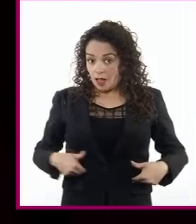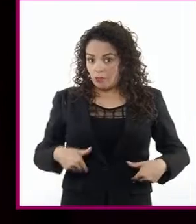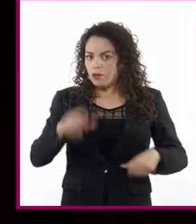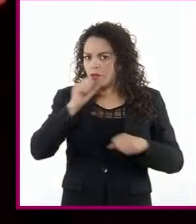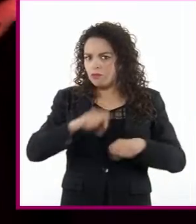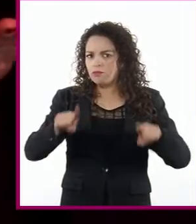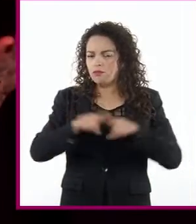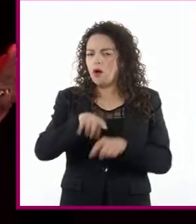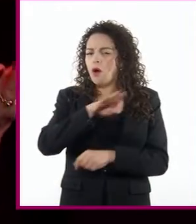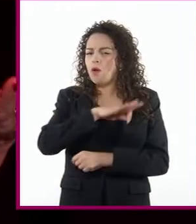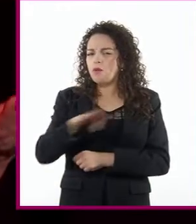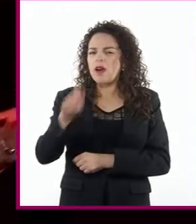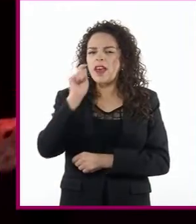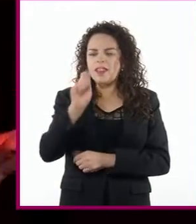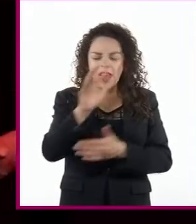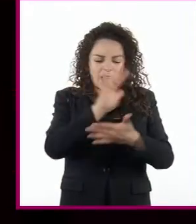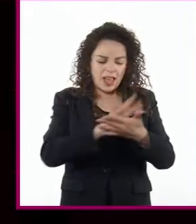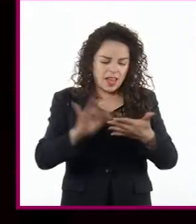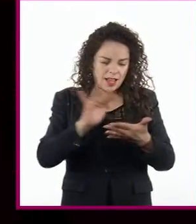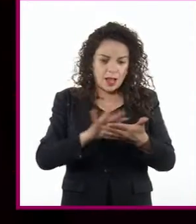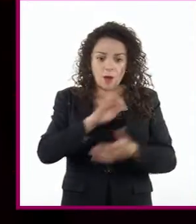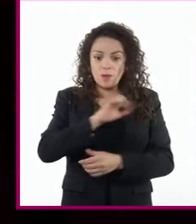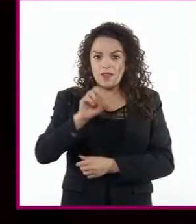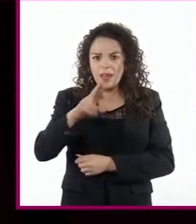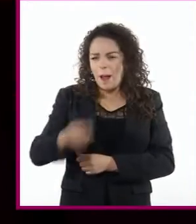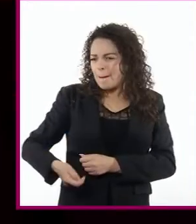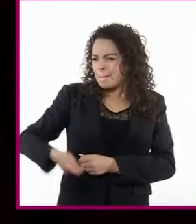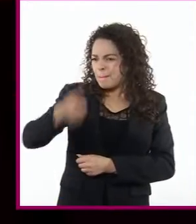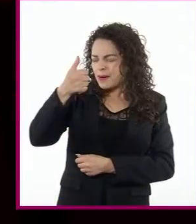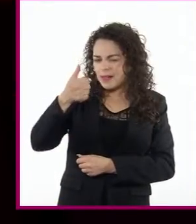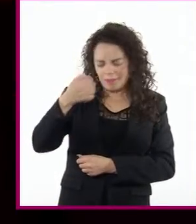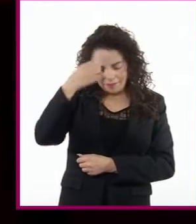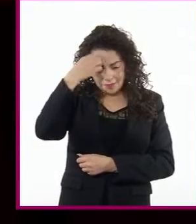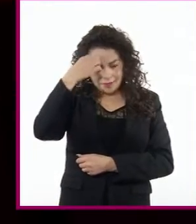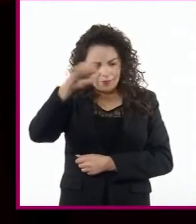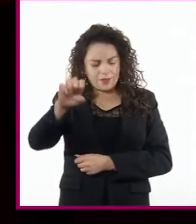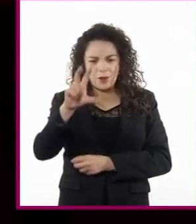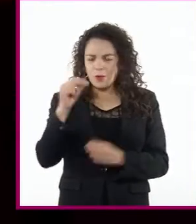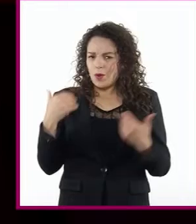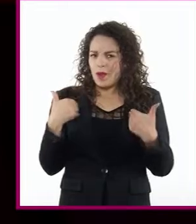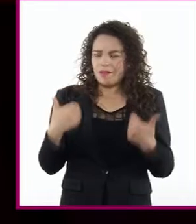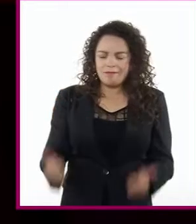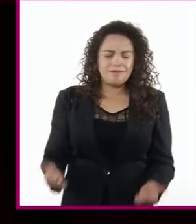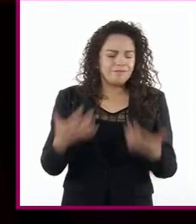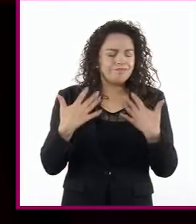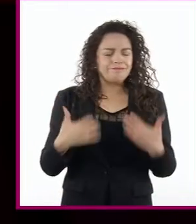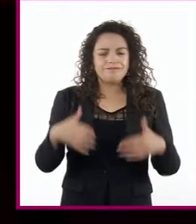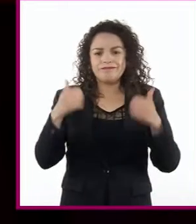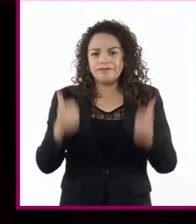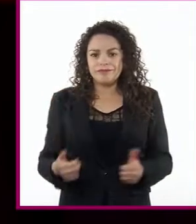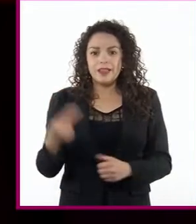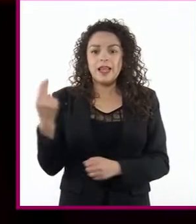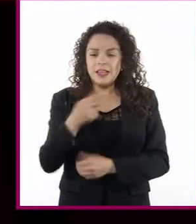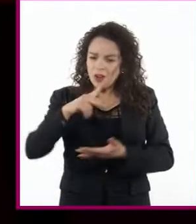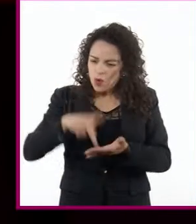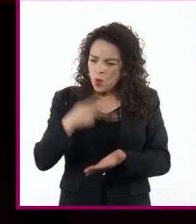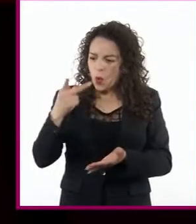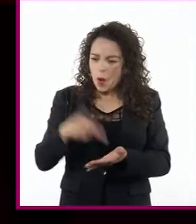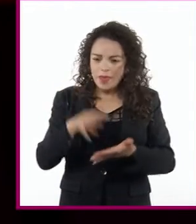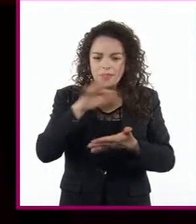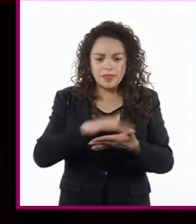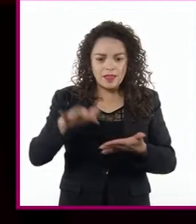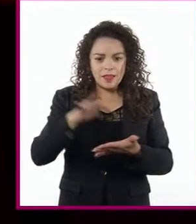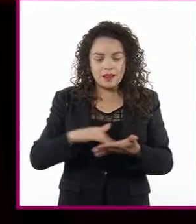Quizá en la primera lectura parezca un poco complicado entender y sea necesaria una nueva lectura para redescubrir detalles